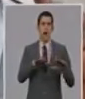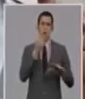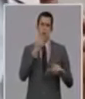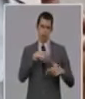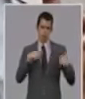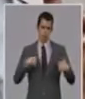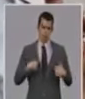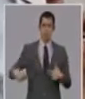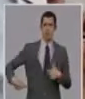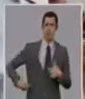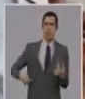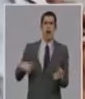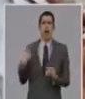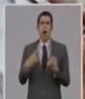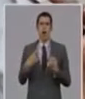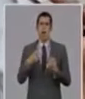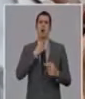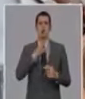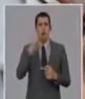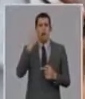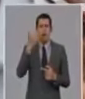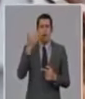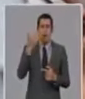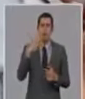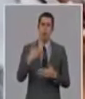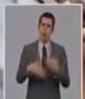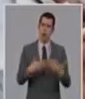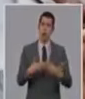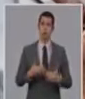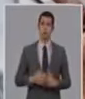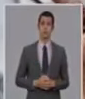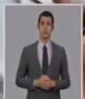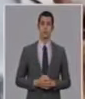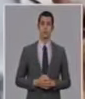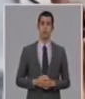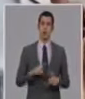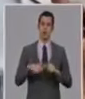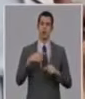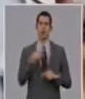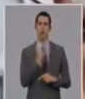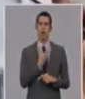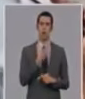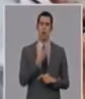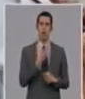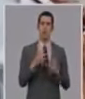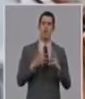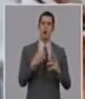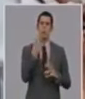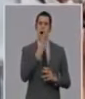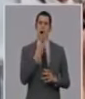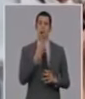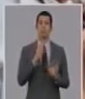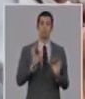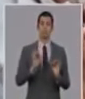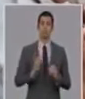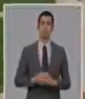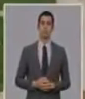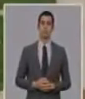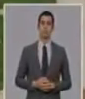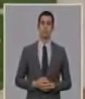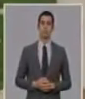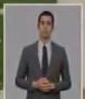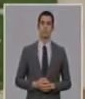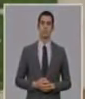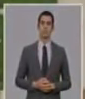corazón, ¿me entiendes? Y el problema de la vista, el problema de hablar también. según he oído por la radio y la televisión.